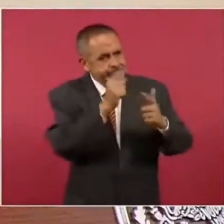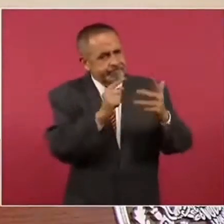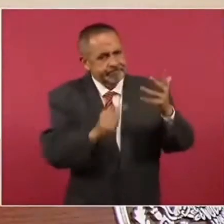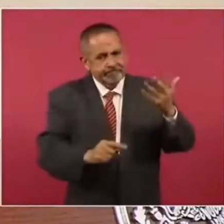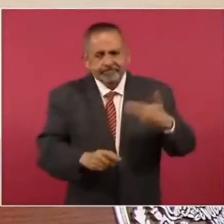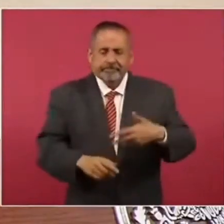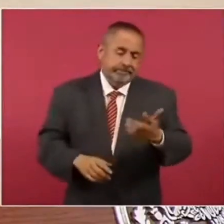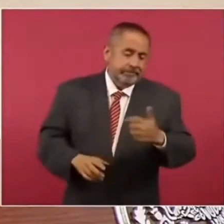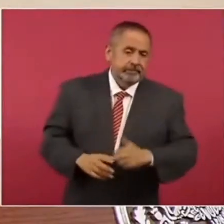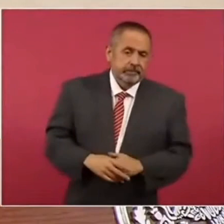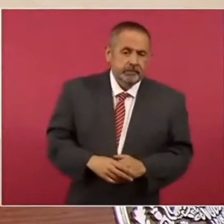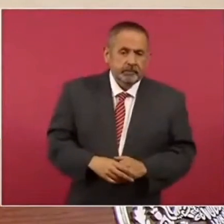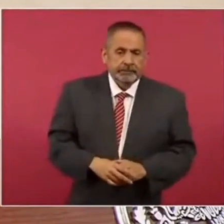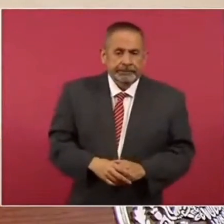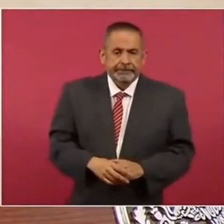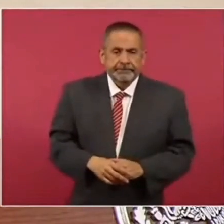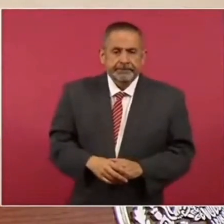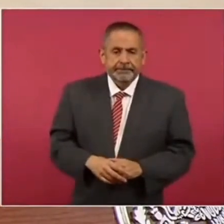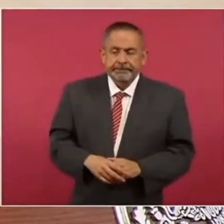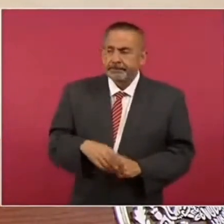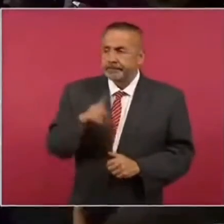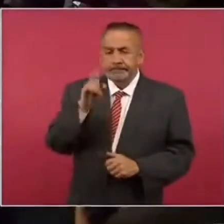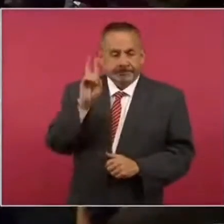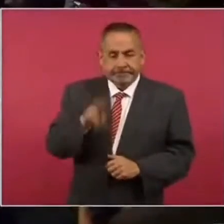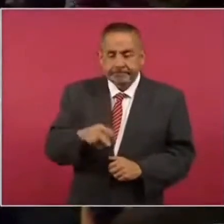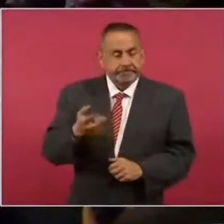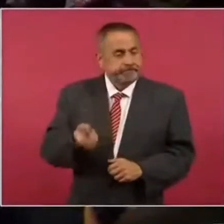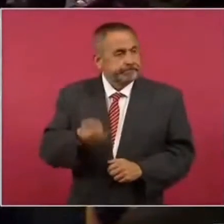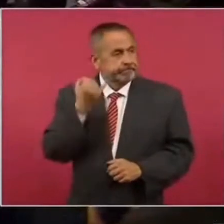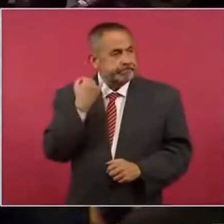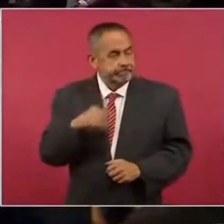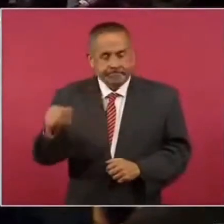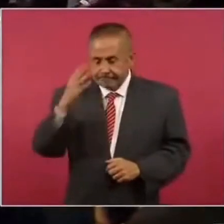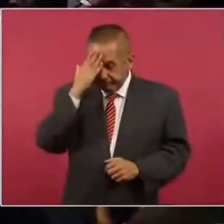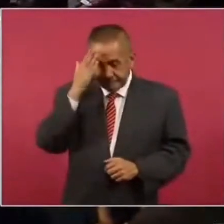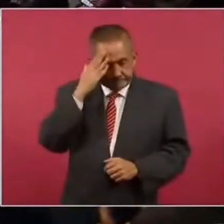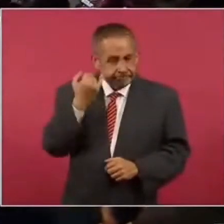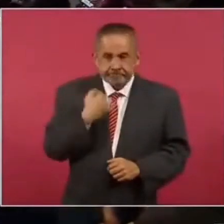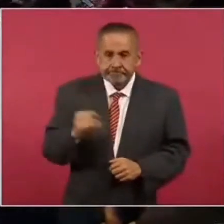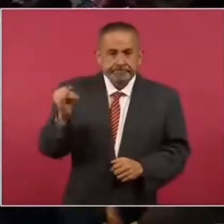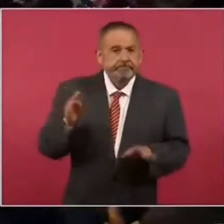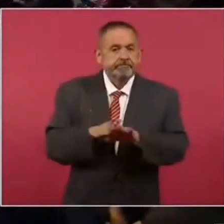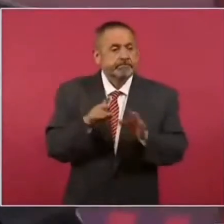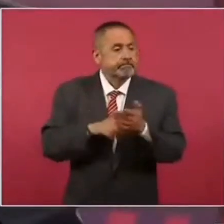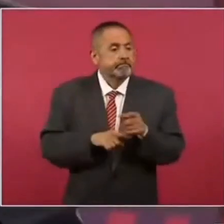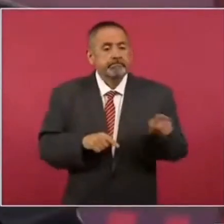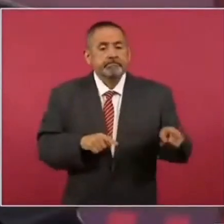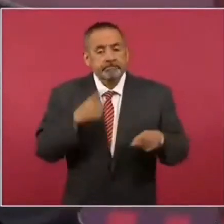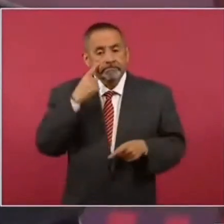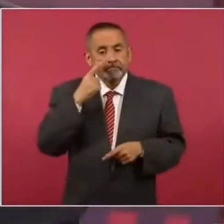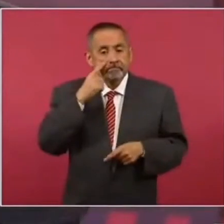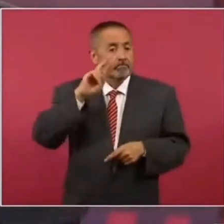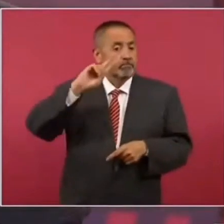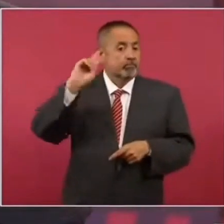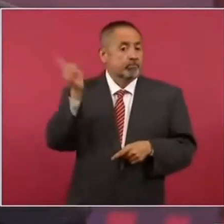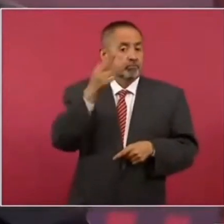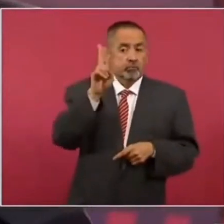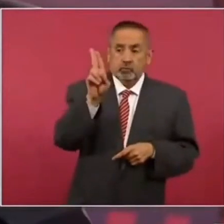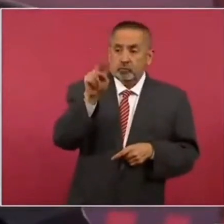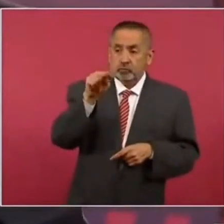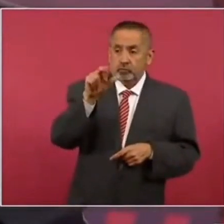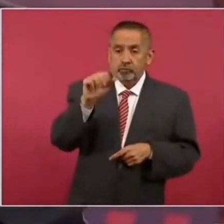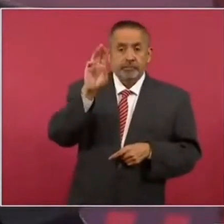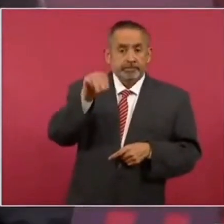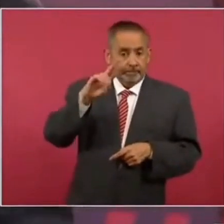Bueno, se llegó al colmo de que la Universidad Nacional Autónoma